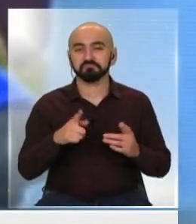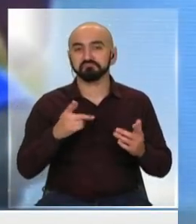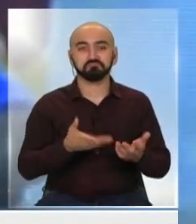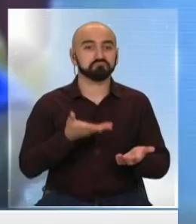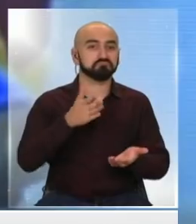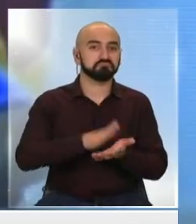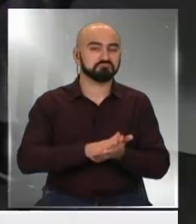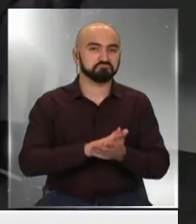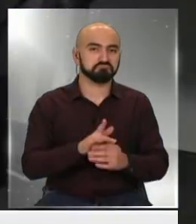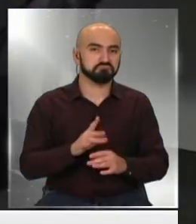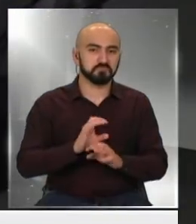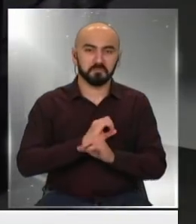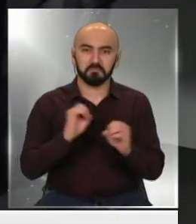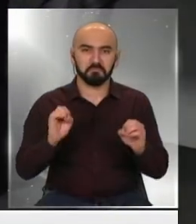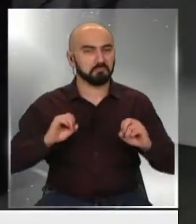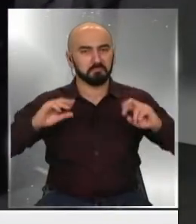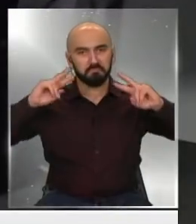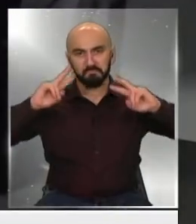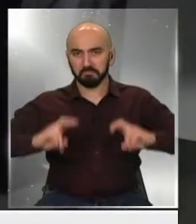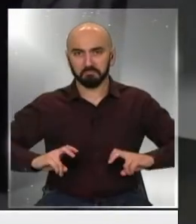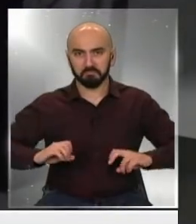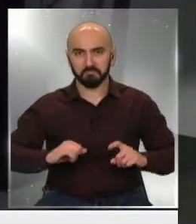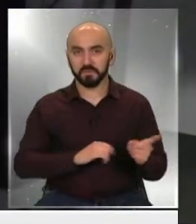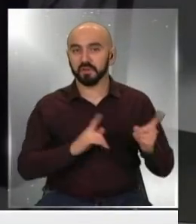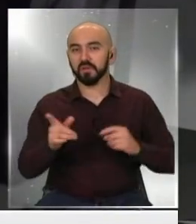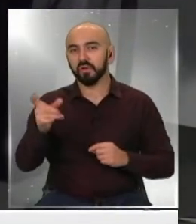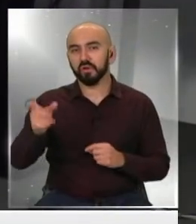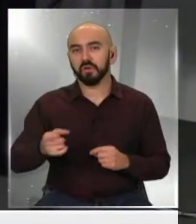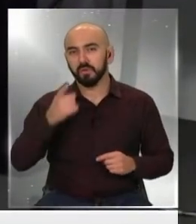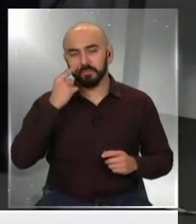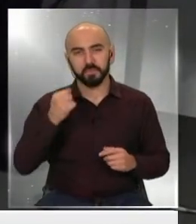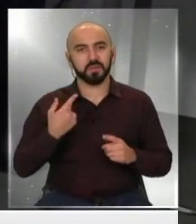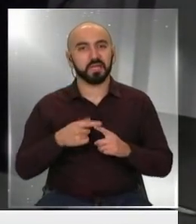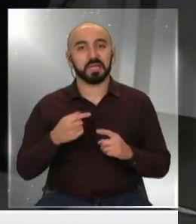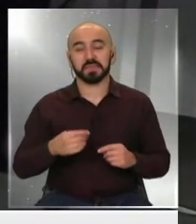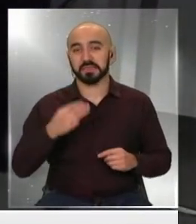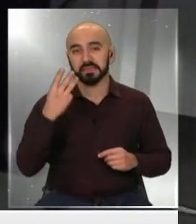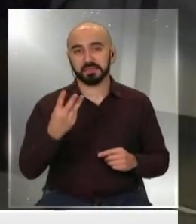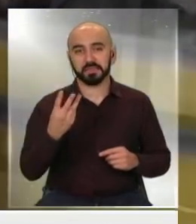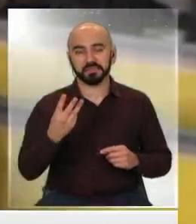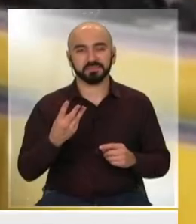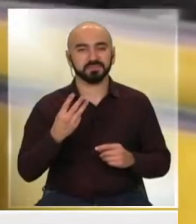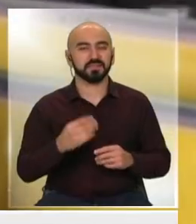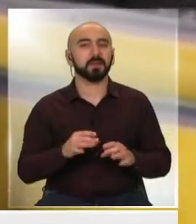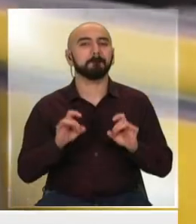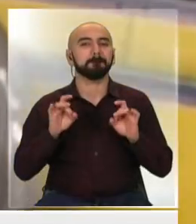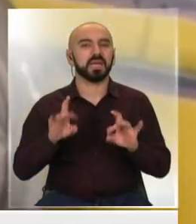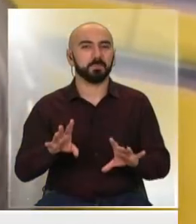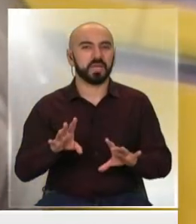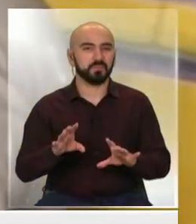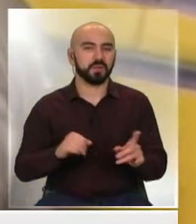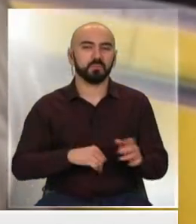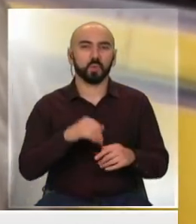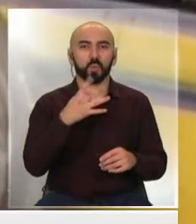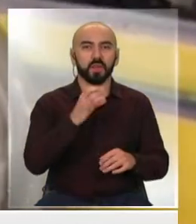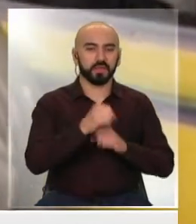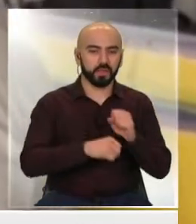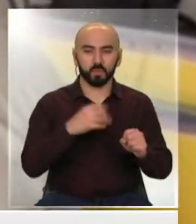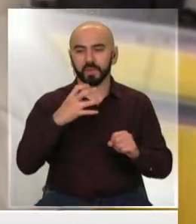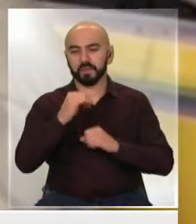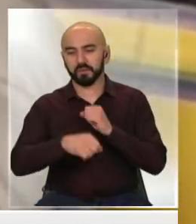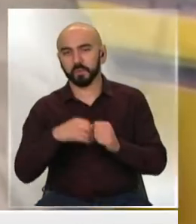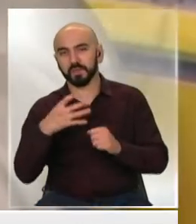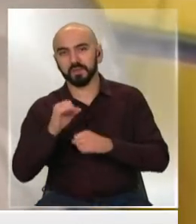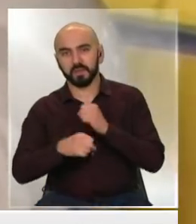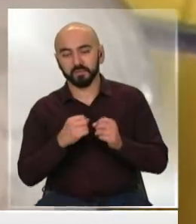fueron investigadas y litros cumplía tres condenas consecutivas de cadena perpetua sin libertad condicional después de ser encarcelado